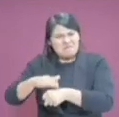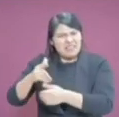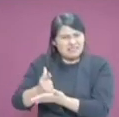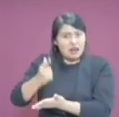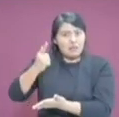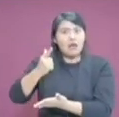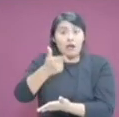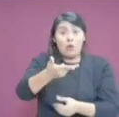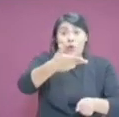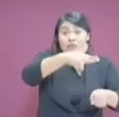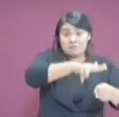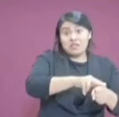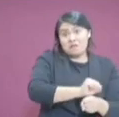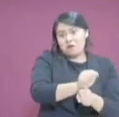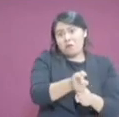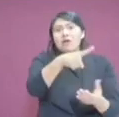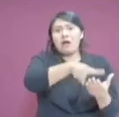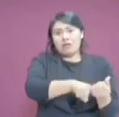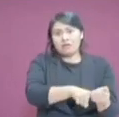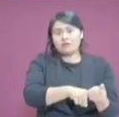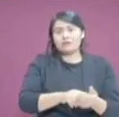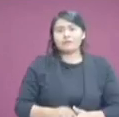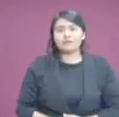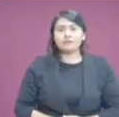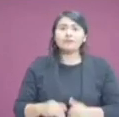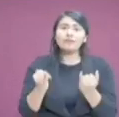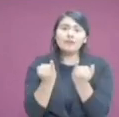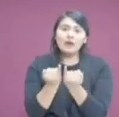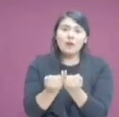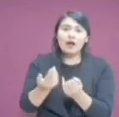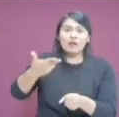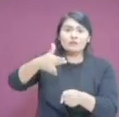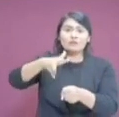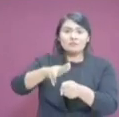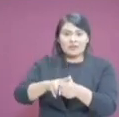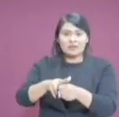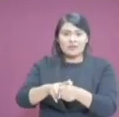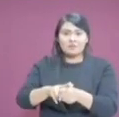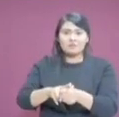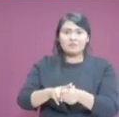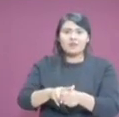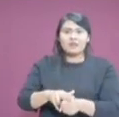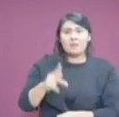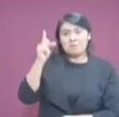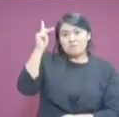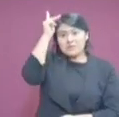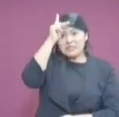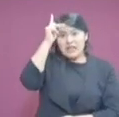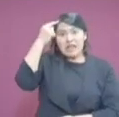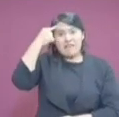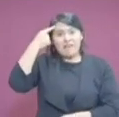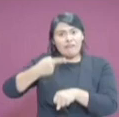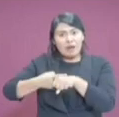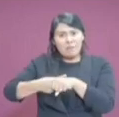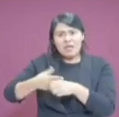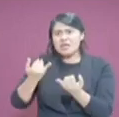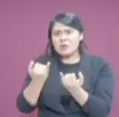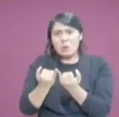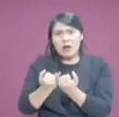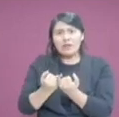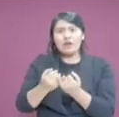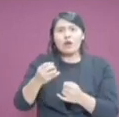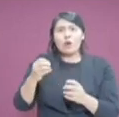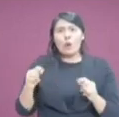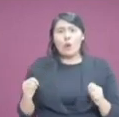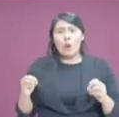COVID. También está el hospital psiquiátrico de Orizaba. Existen evidencias de